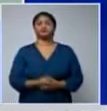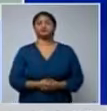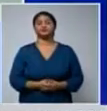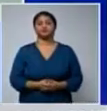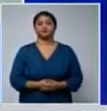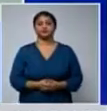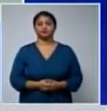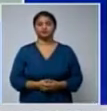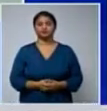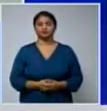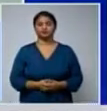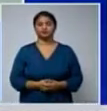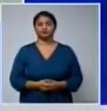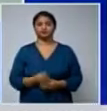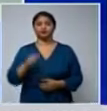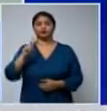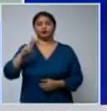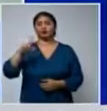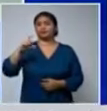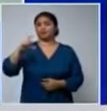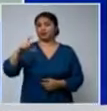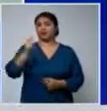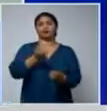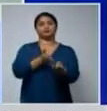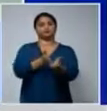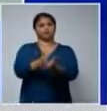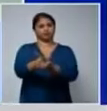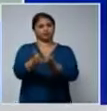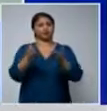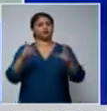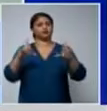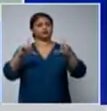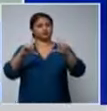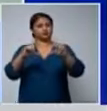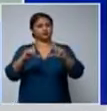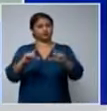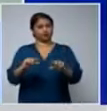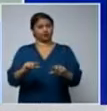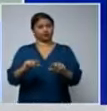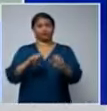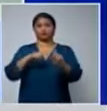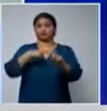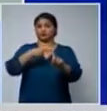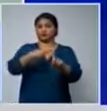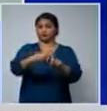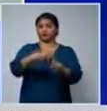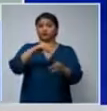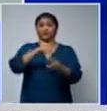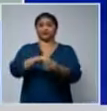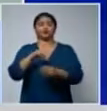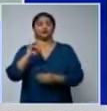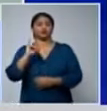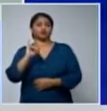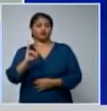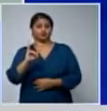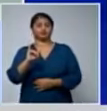Clara continúa reduciendo el número de casos confirmados, 6 el día de ayer,